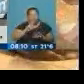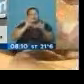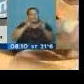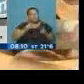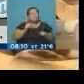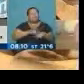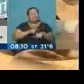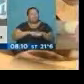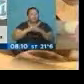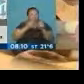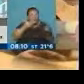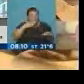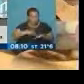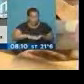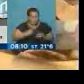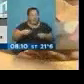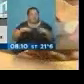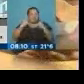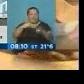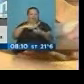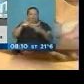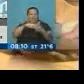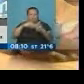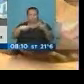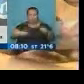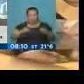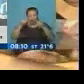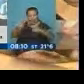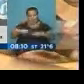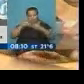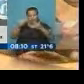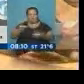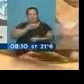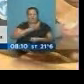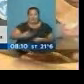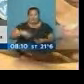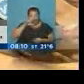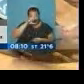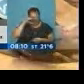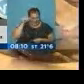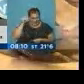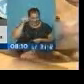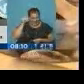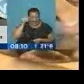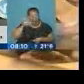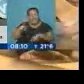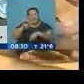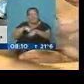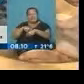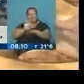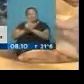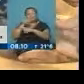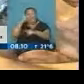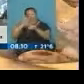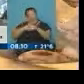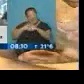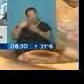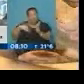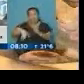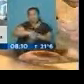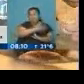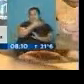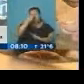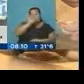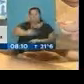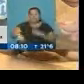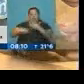en el mismo momento que termina de jurar, se le entregan los atributos y la presidenta actual, ya entonces en ese momento el presidente se puede retirar y